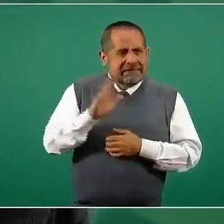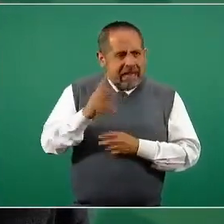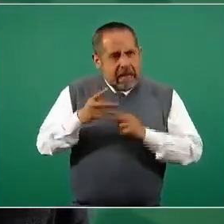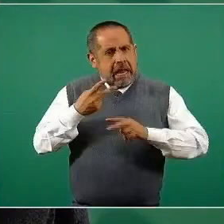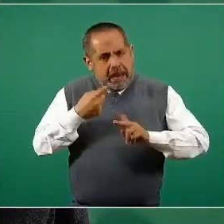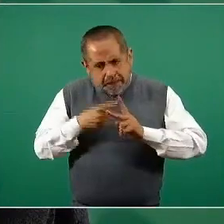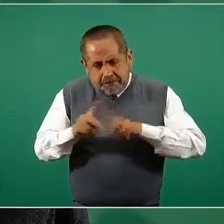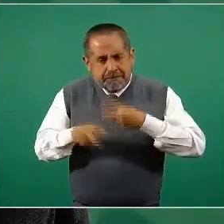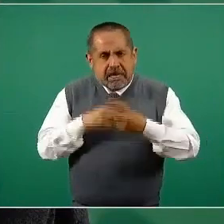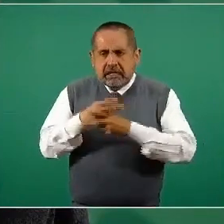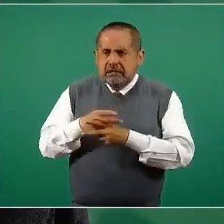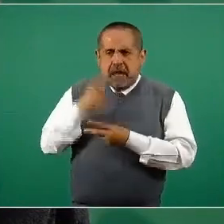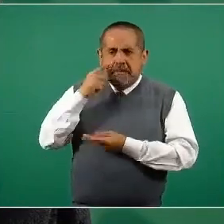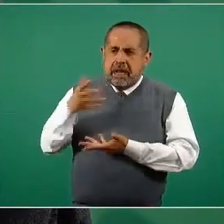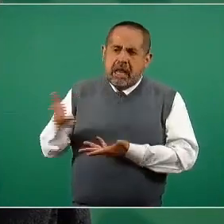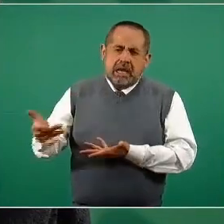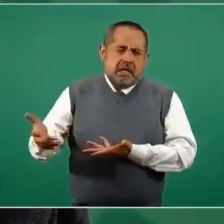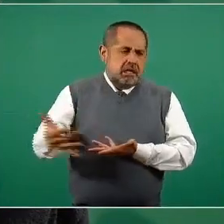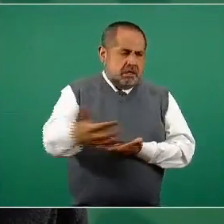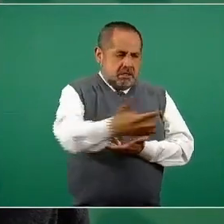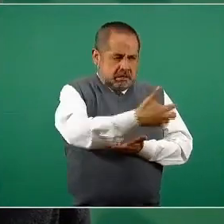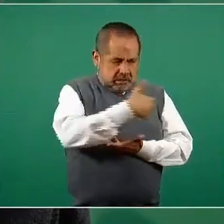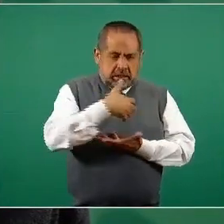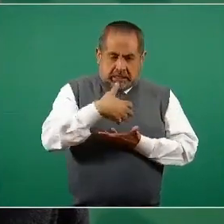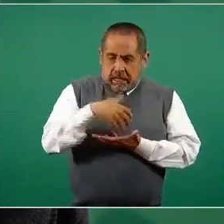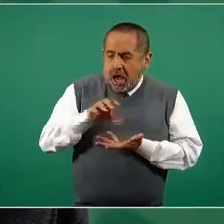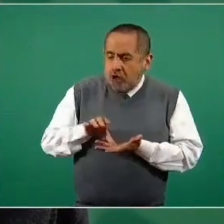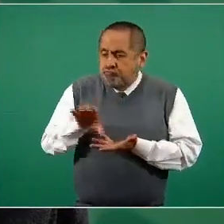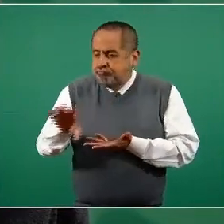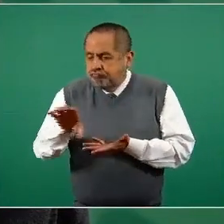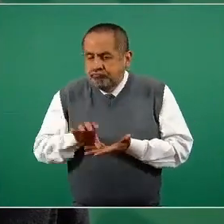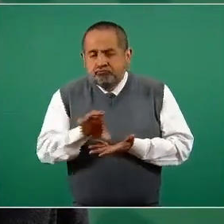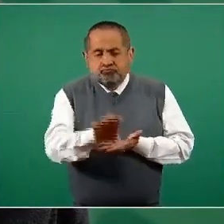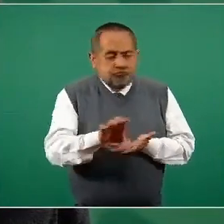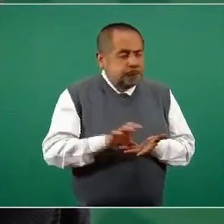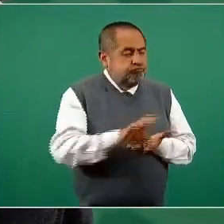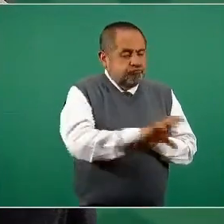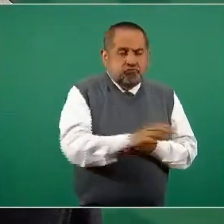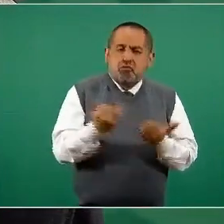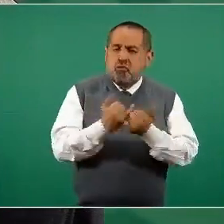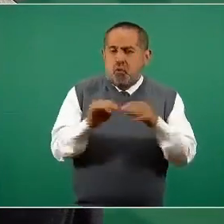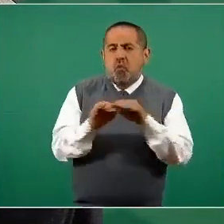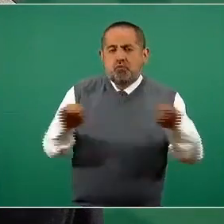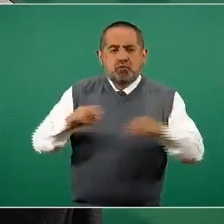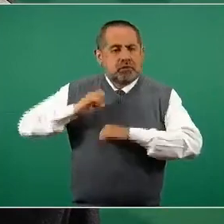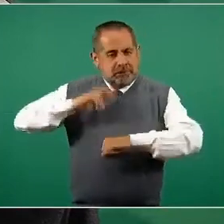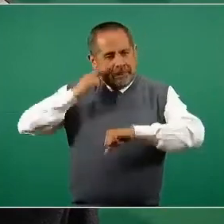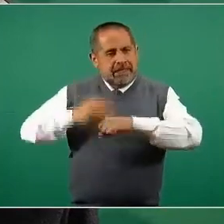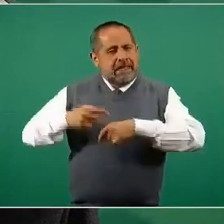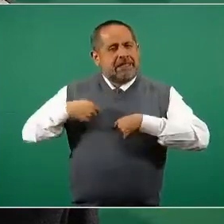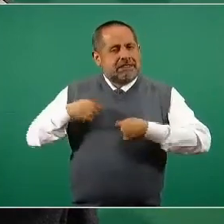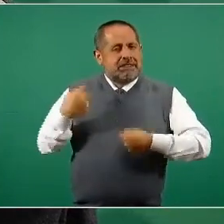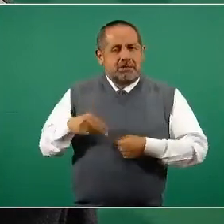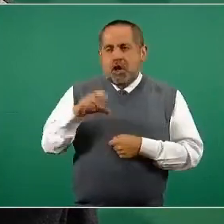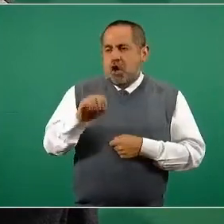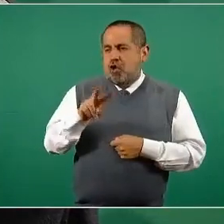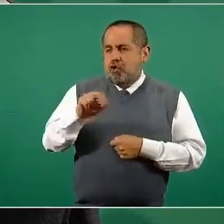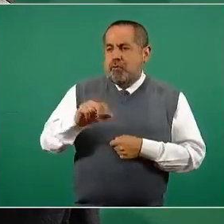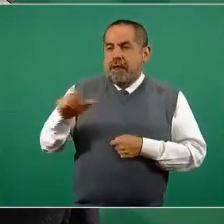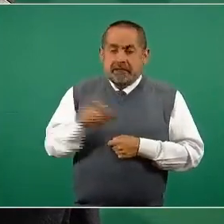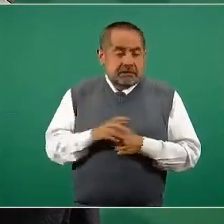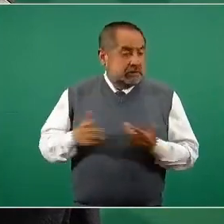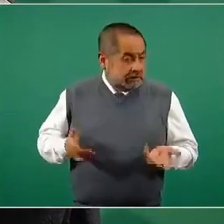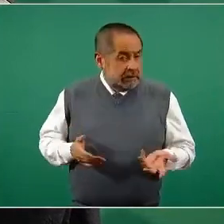plataforma internacional que en su momento se desarrolló con estos objetivos específicos empiece a recibir las vacunas